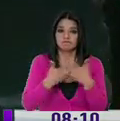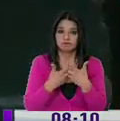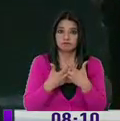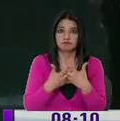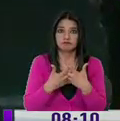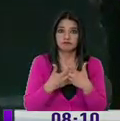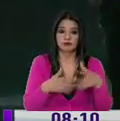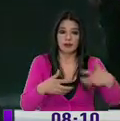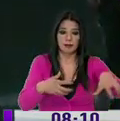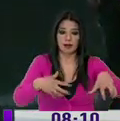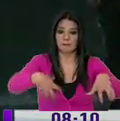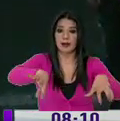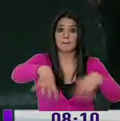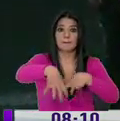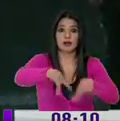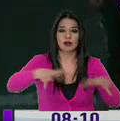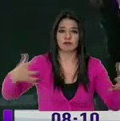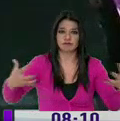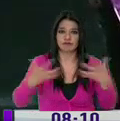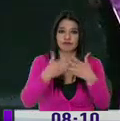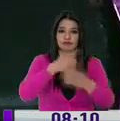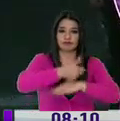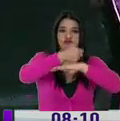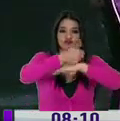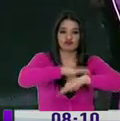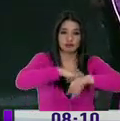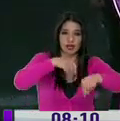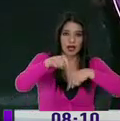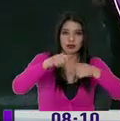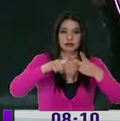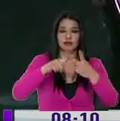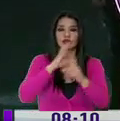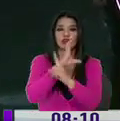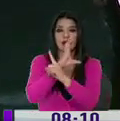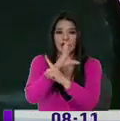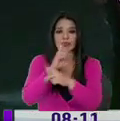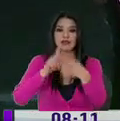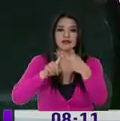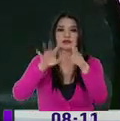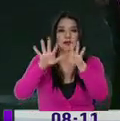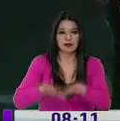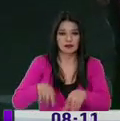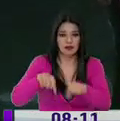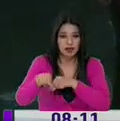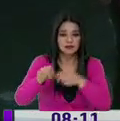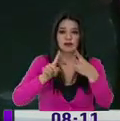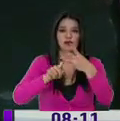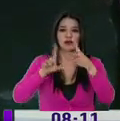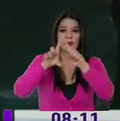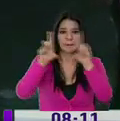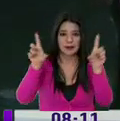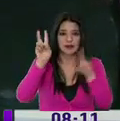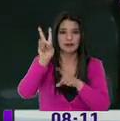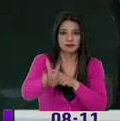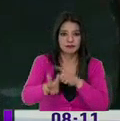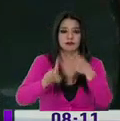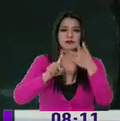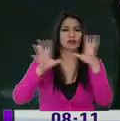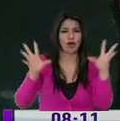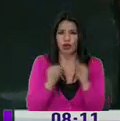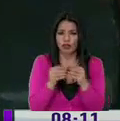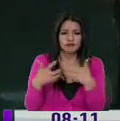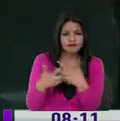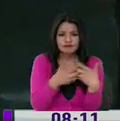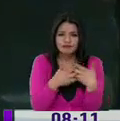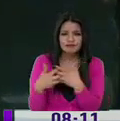somos islas separadas, trabajamos con la Agencia Nacional de Tránsito, con el CONADIS, con la Secretaría de Movilidad, con la empresa de pasajeros, es decir, estamos